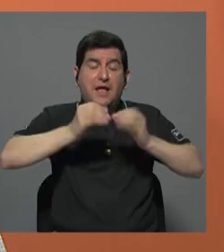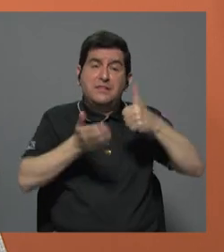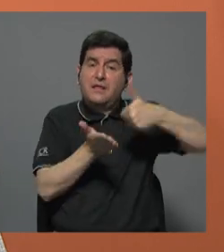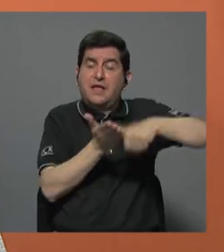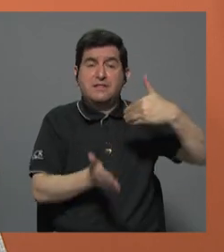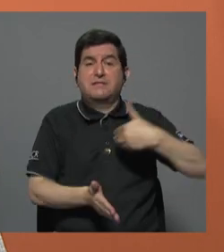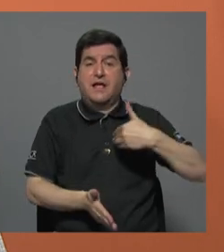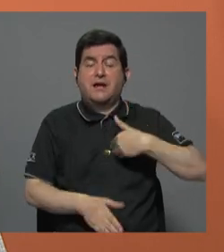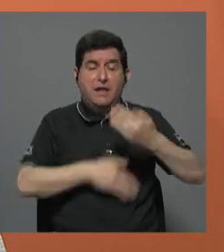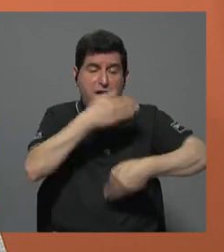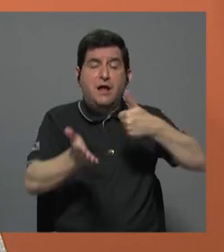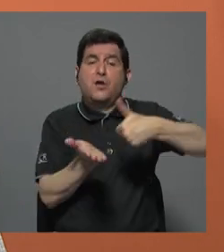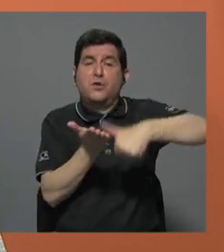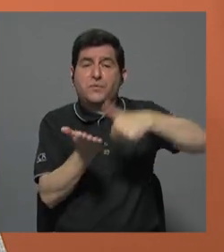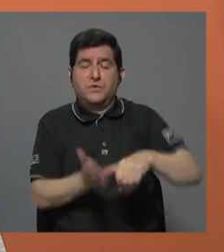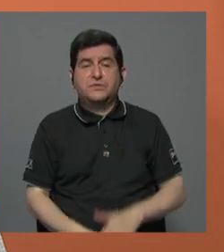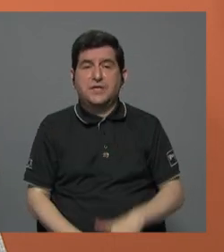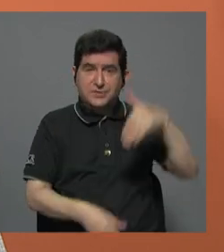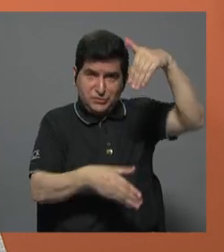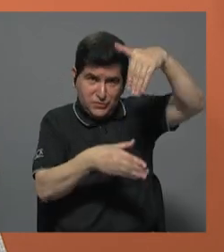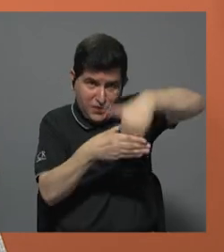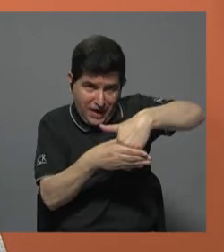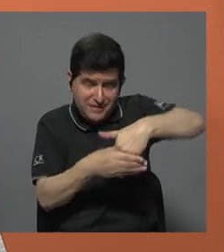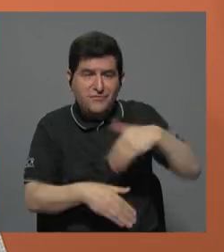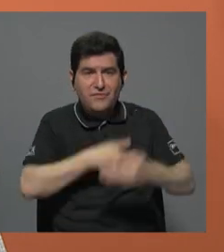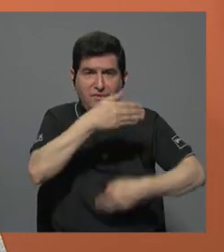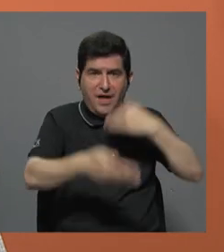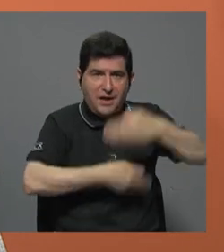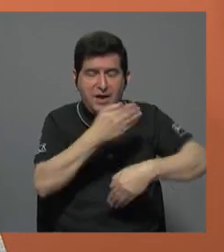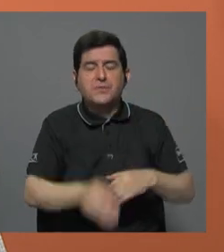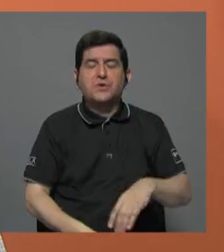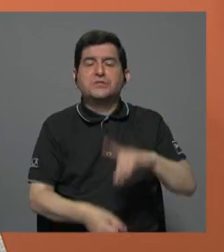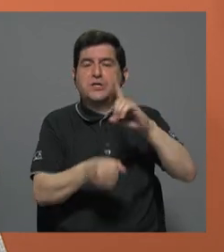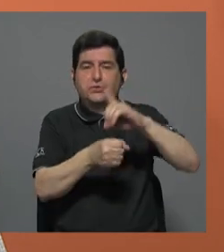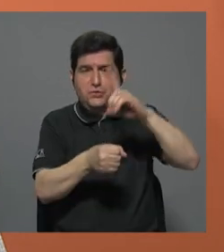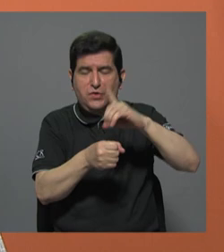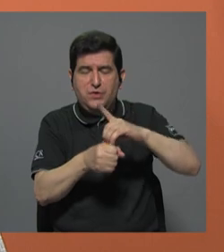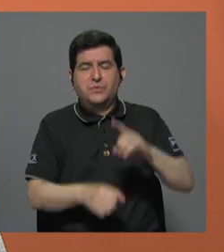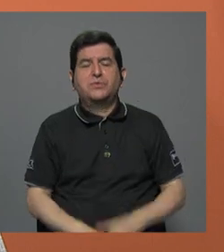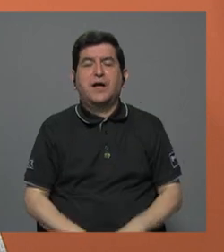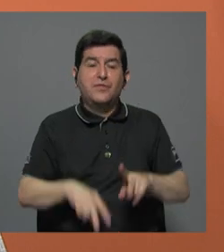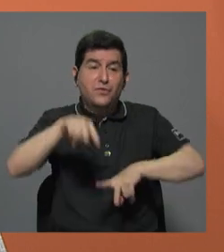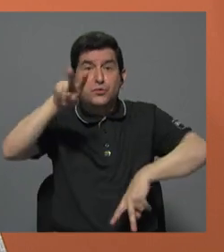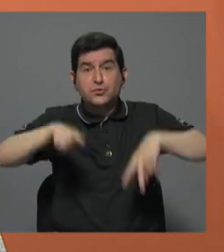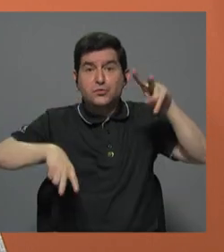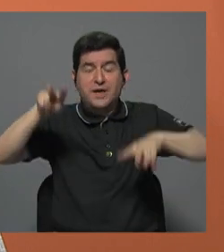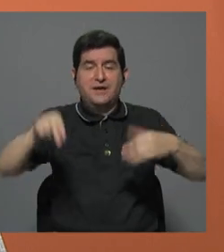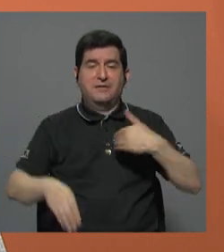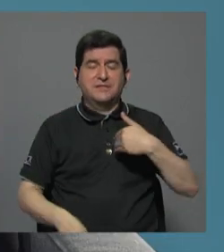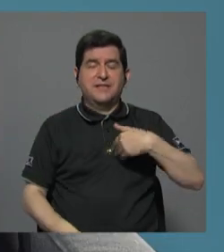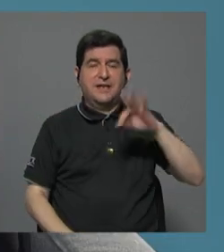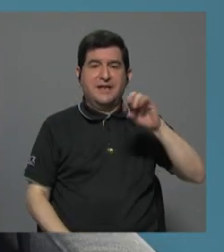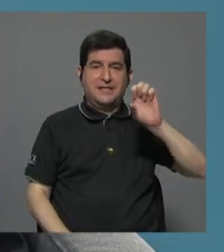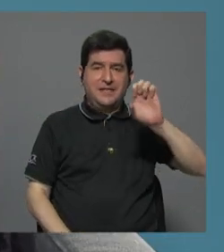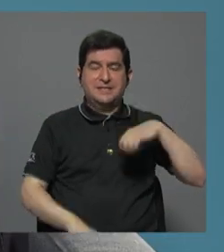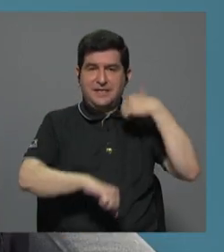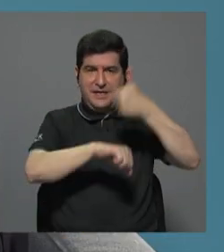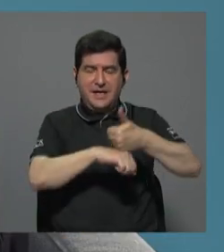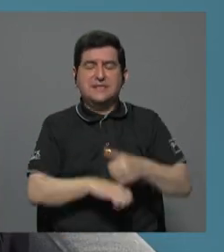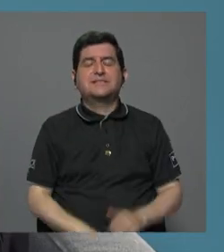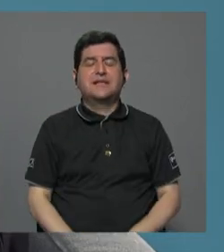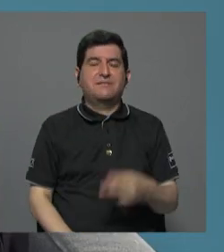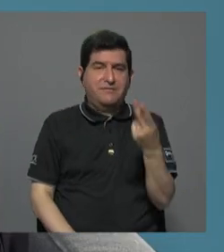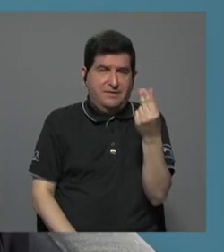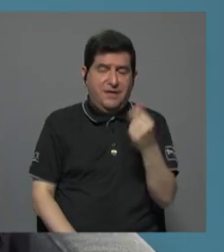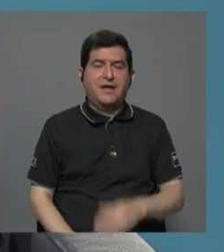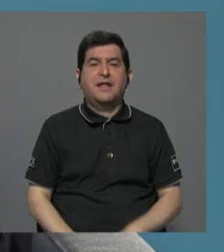que reciban en la elección y si entran dentro de este proceso de elección de diputados y demás que son las variables que tienen tribunal para asignar los fondos esto es para publicidad